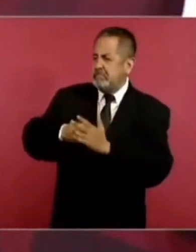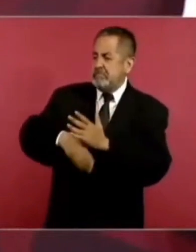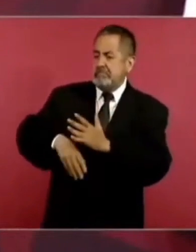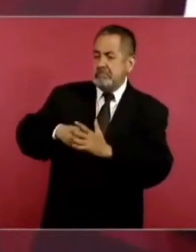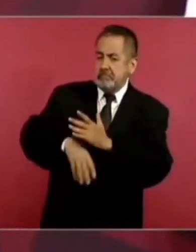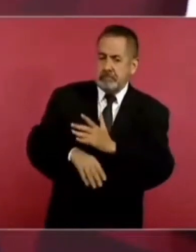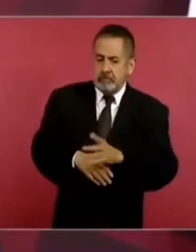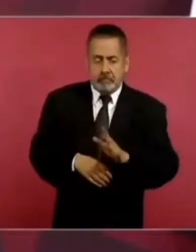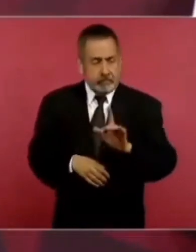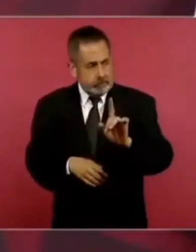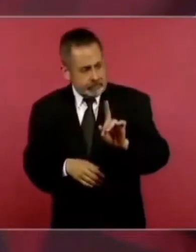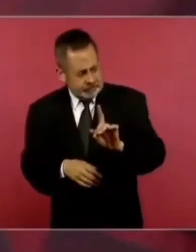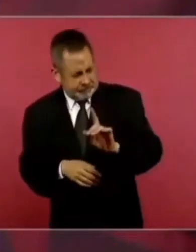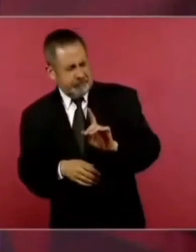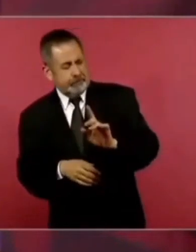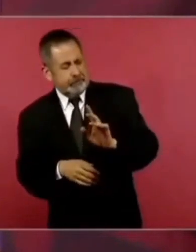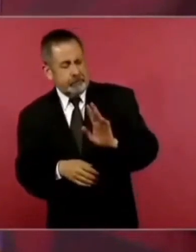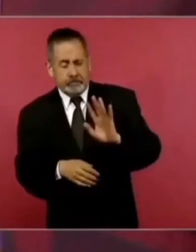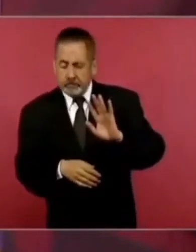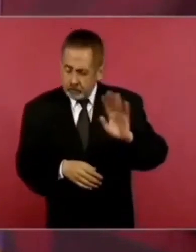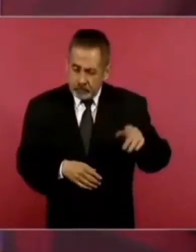Entonces ordené